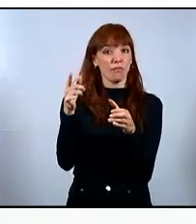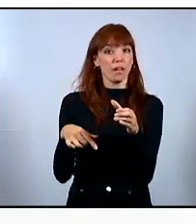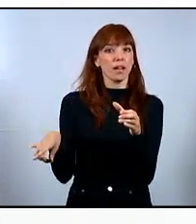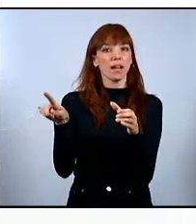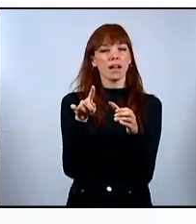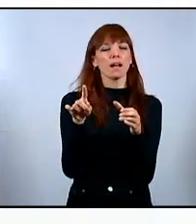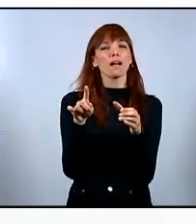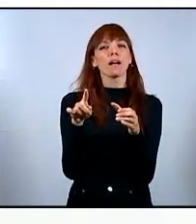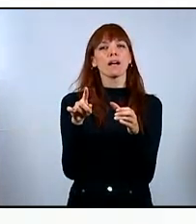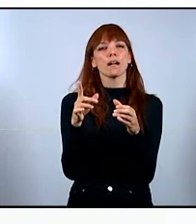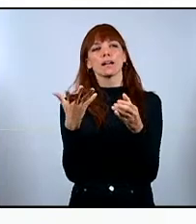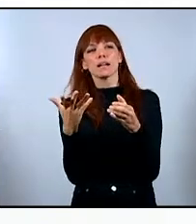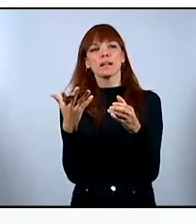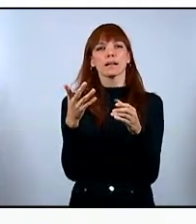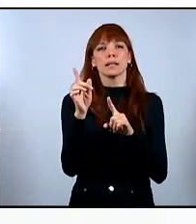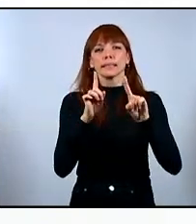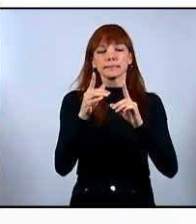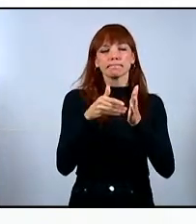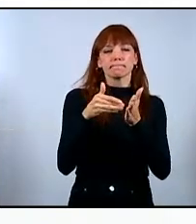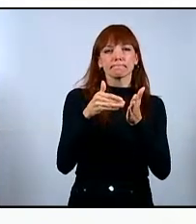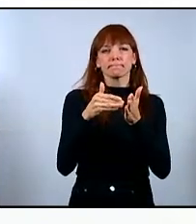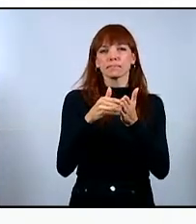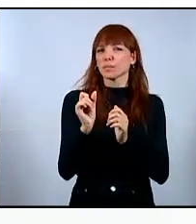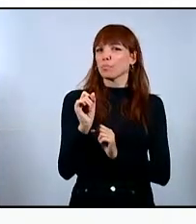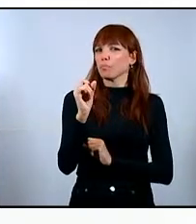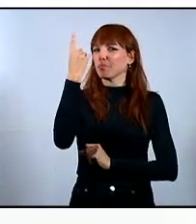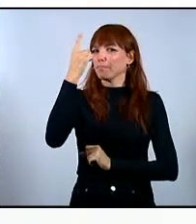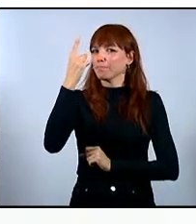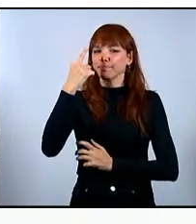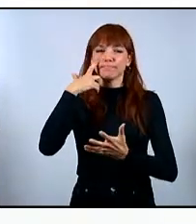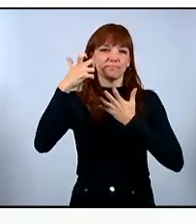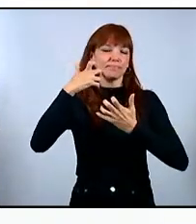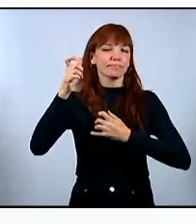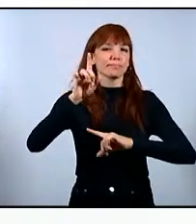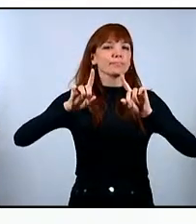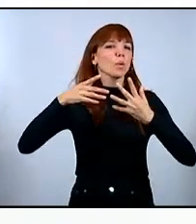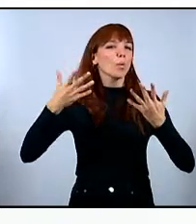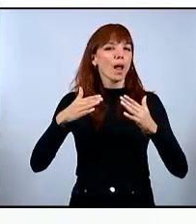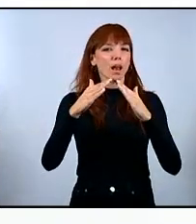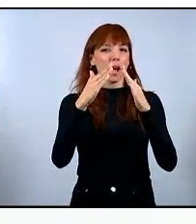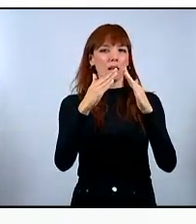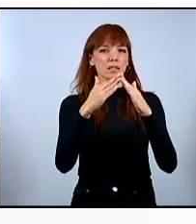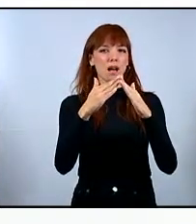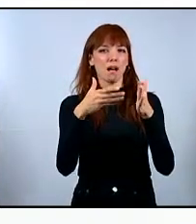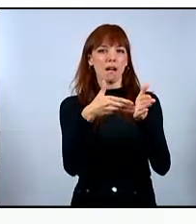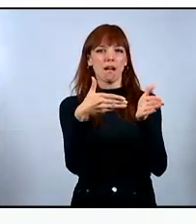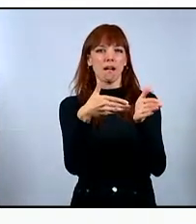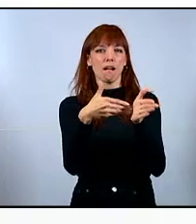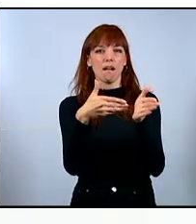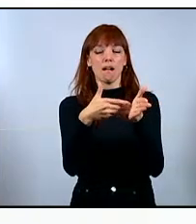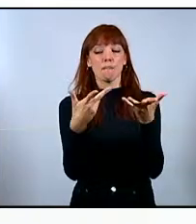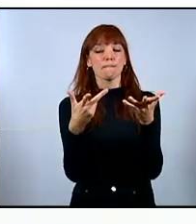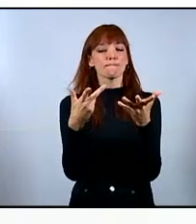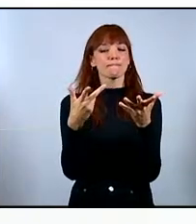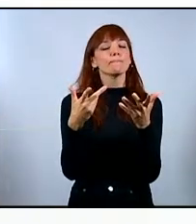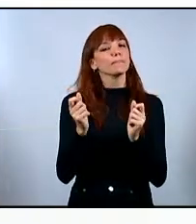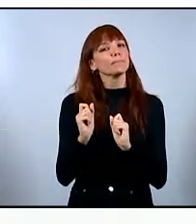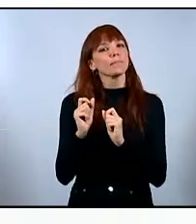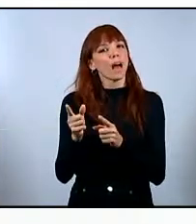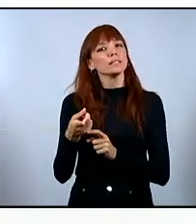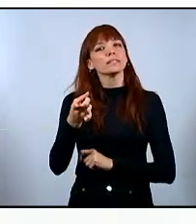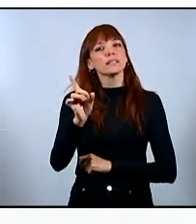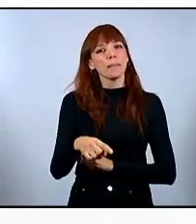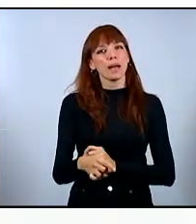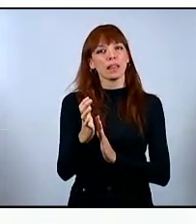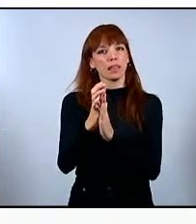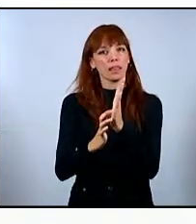tienen muchos problemas, pero uno de los más acuciantes es el de la vivienda, hemos impulsado incentivos fiscales